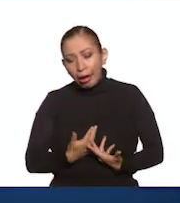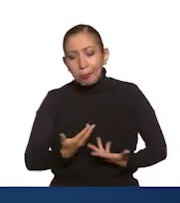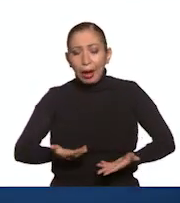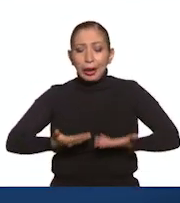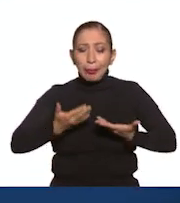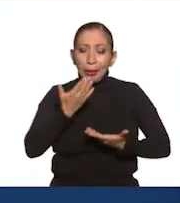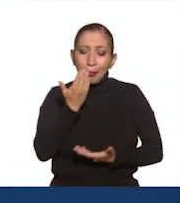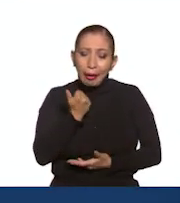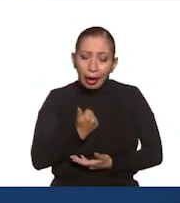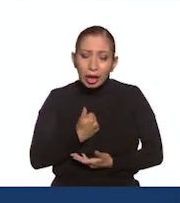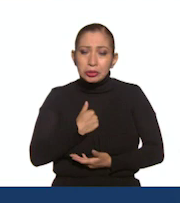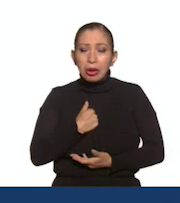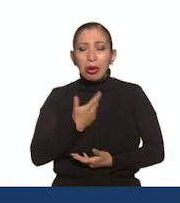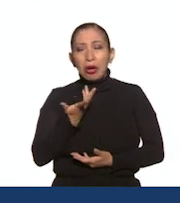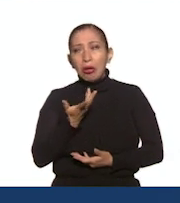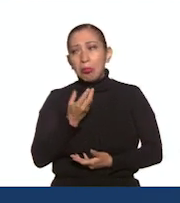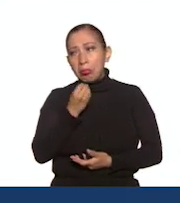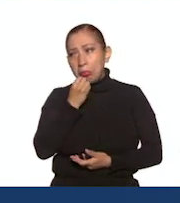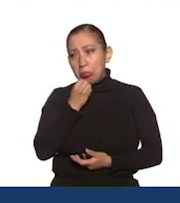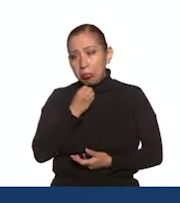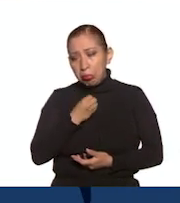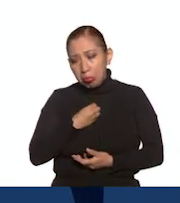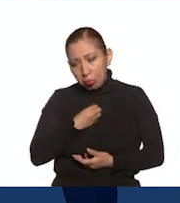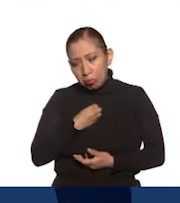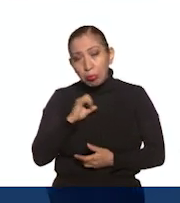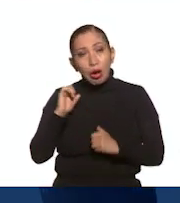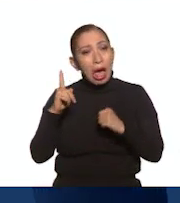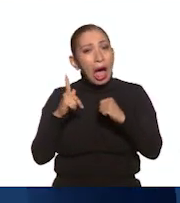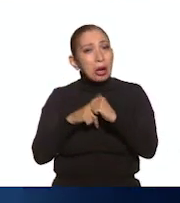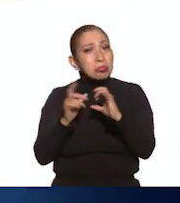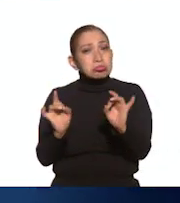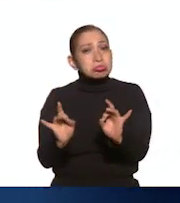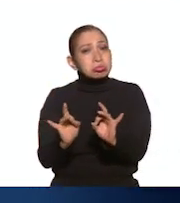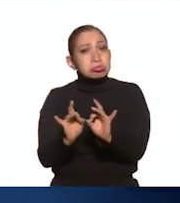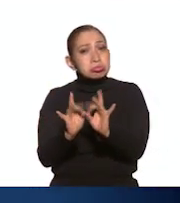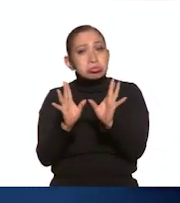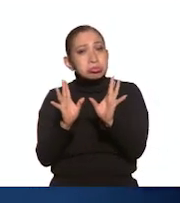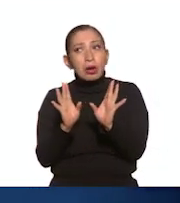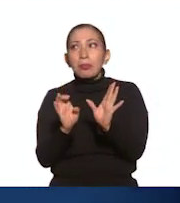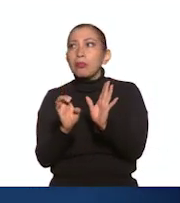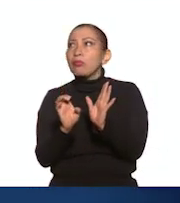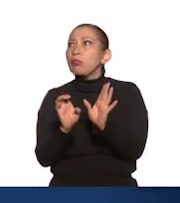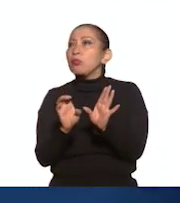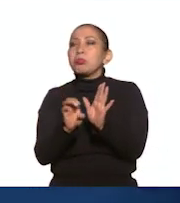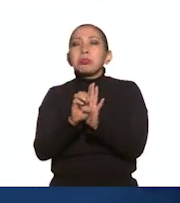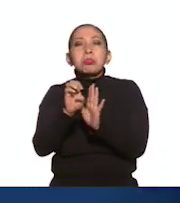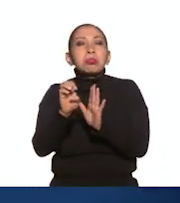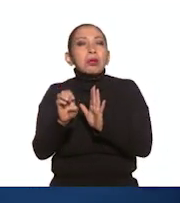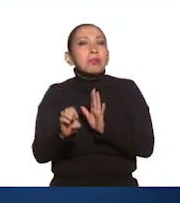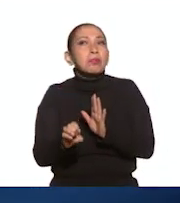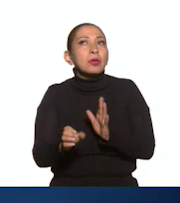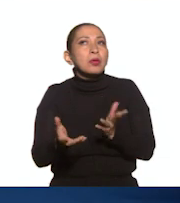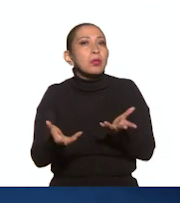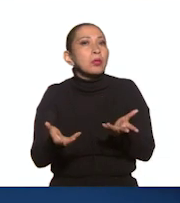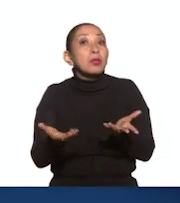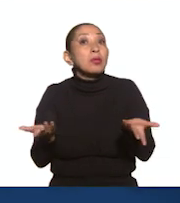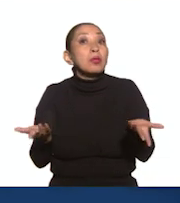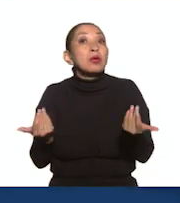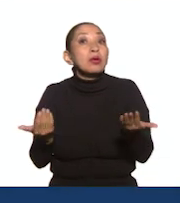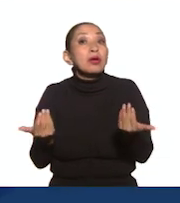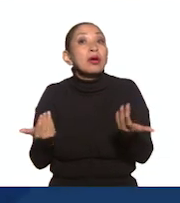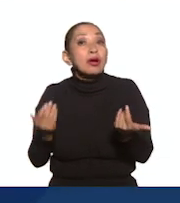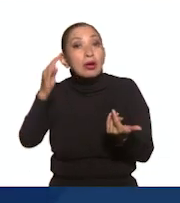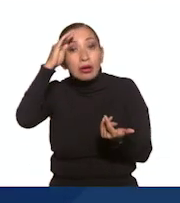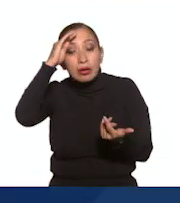o desilusionados por alguna situación como... Ay, hay que pensar otra